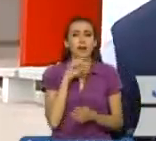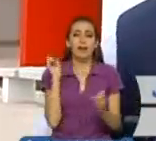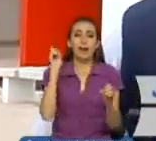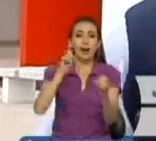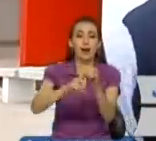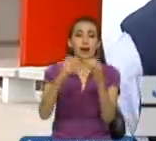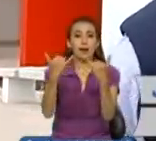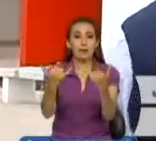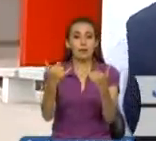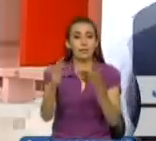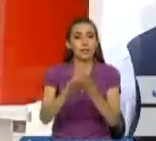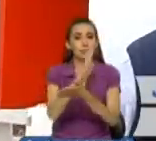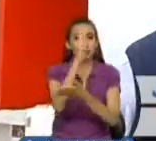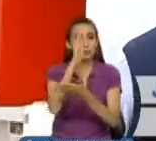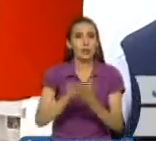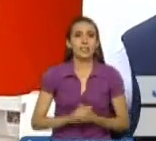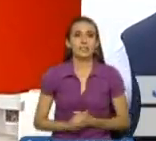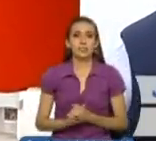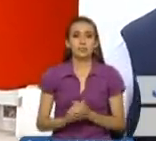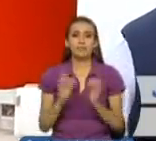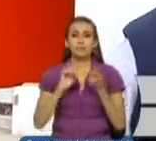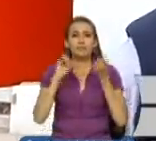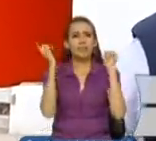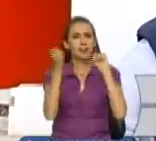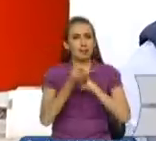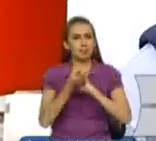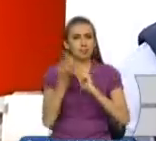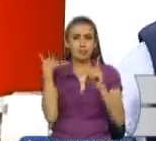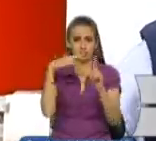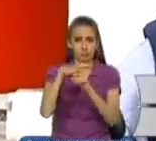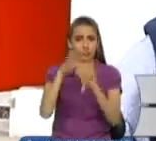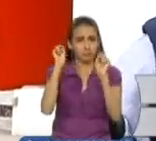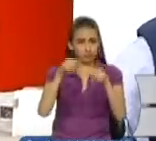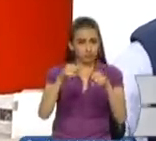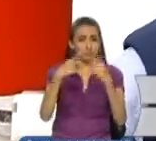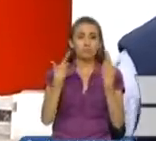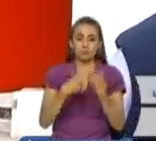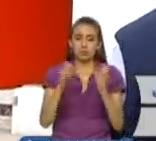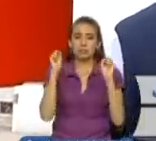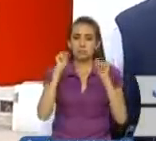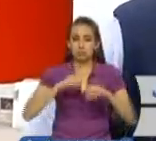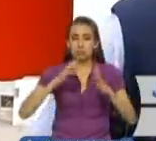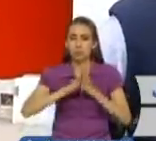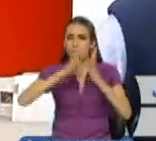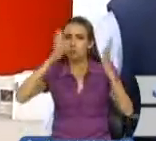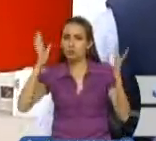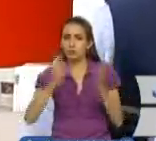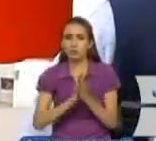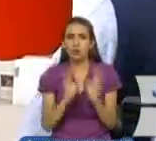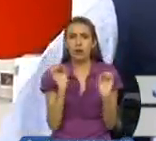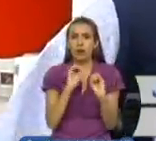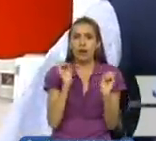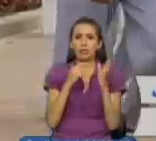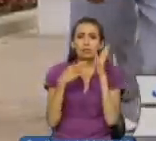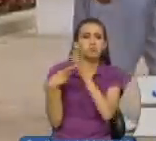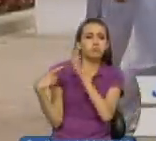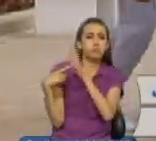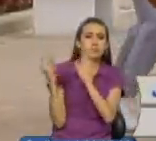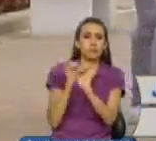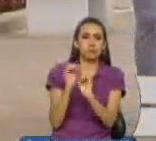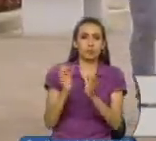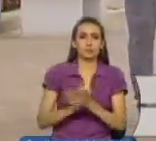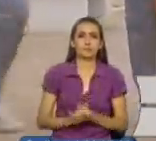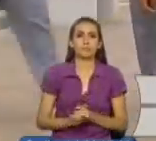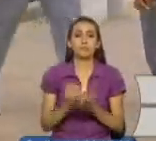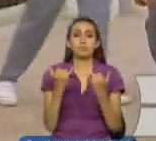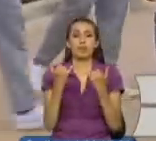esta unidad educativa han cambiado en el tema de inclusión Sí mucho ya no no hay diferencia la unidad